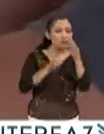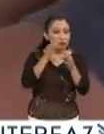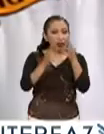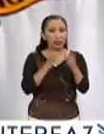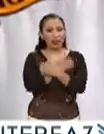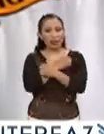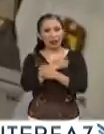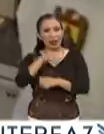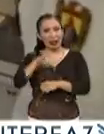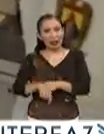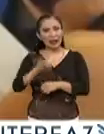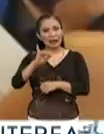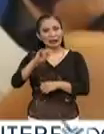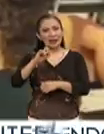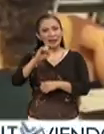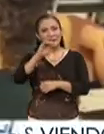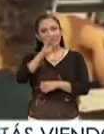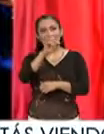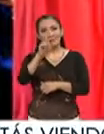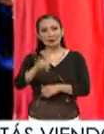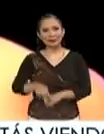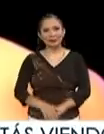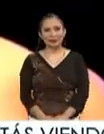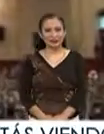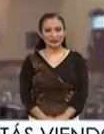información educativa está en Interfaz.